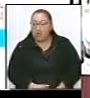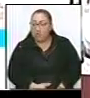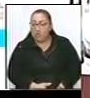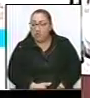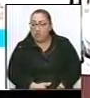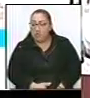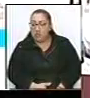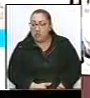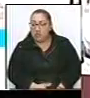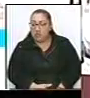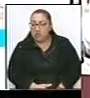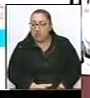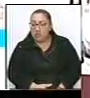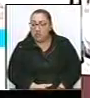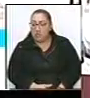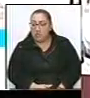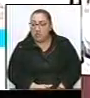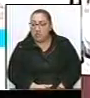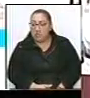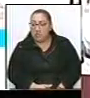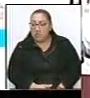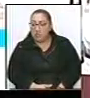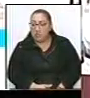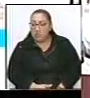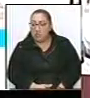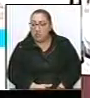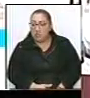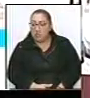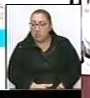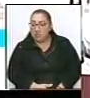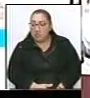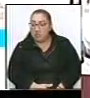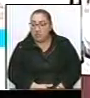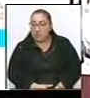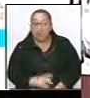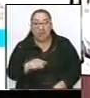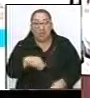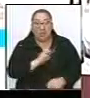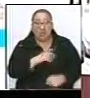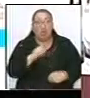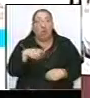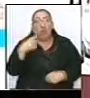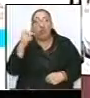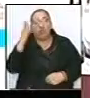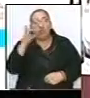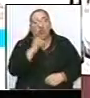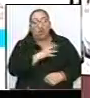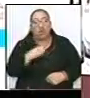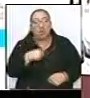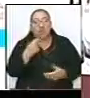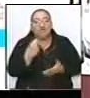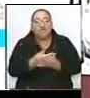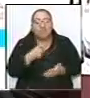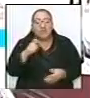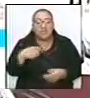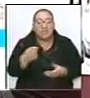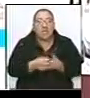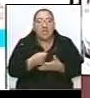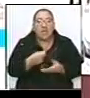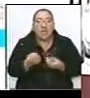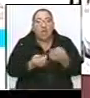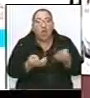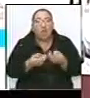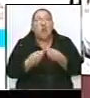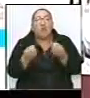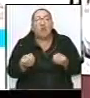algunas oportunidades ese gobierno o los futuros gobiernos no hay forma que puedan solventar dichas necesidades económicas. Y es por